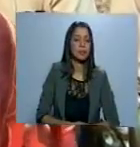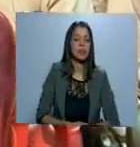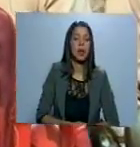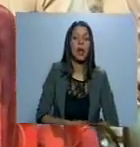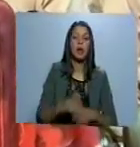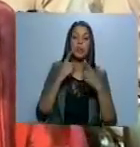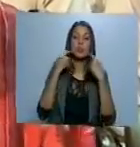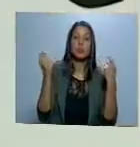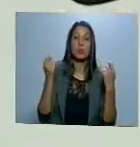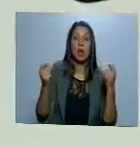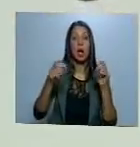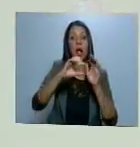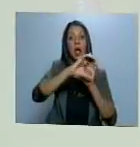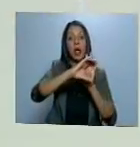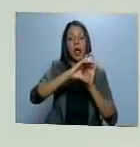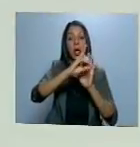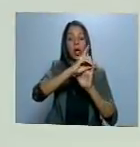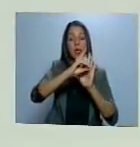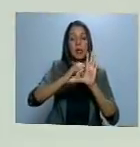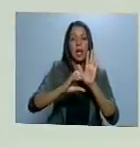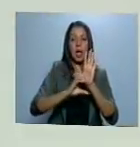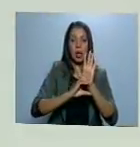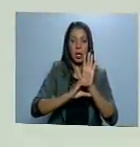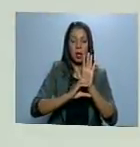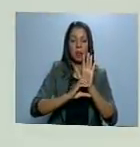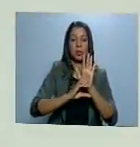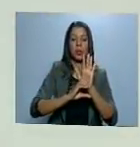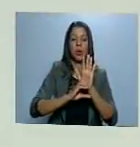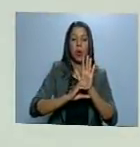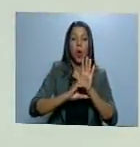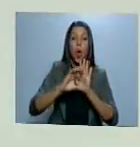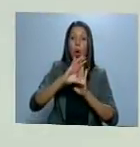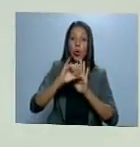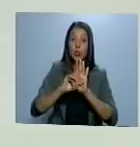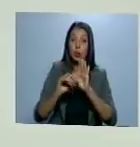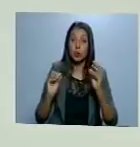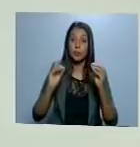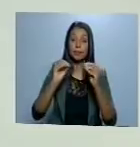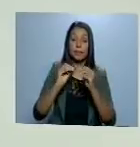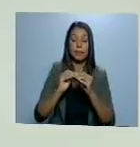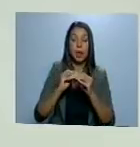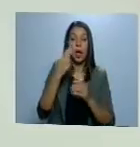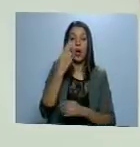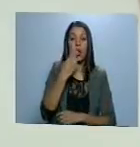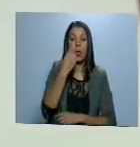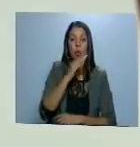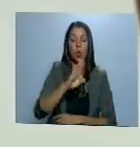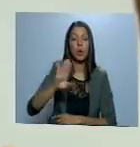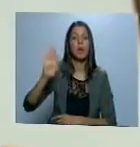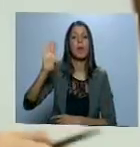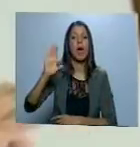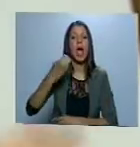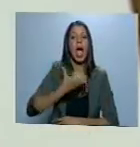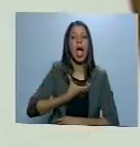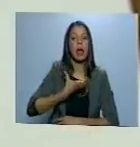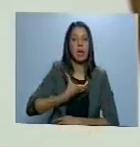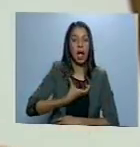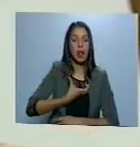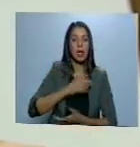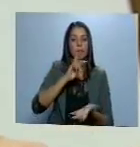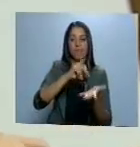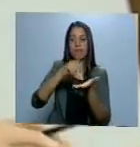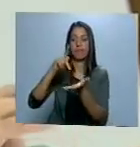Decreto de delegación de acto constituyente para la juramentación de alcaldes y